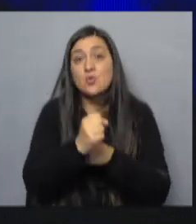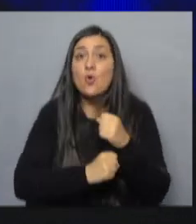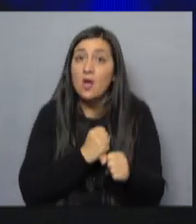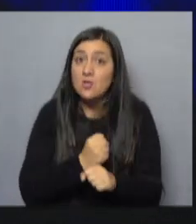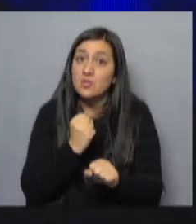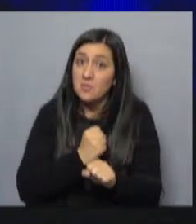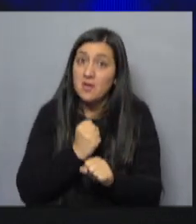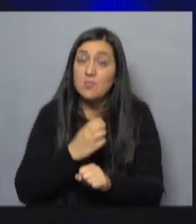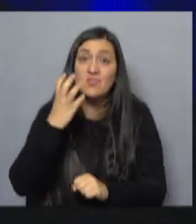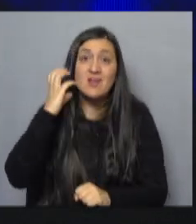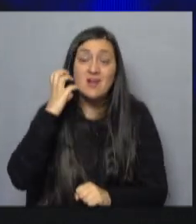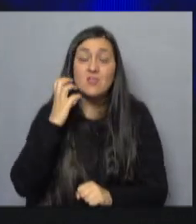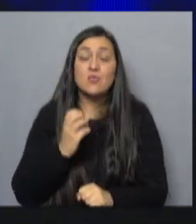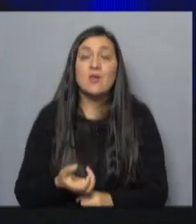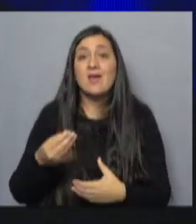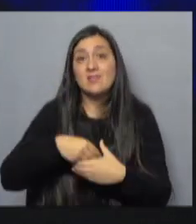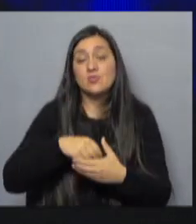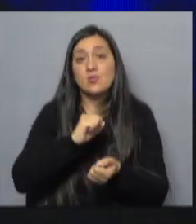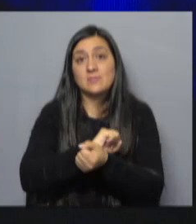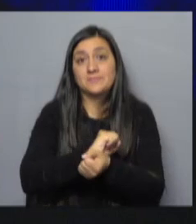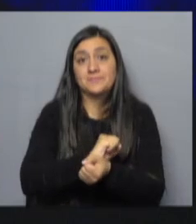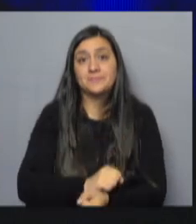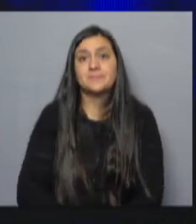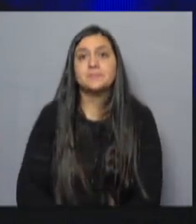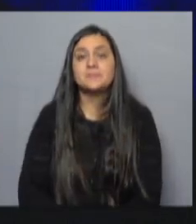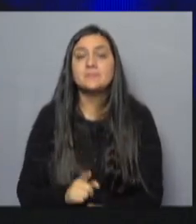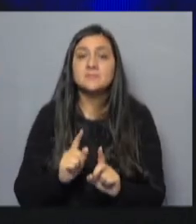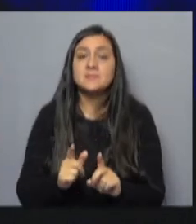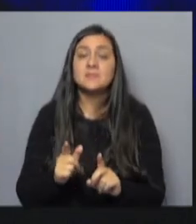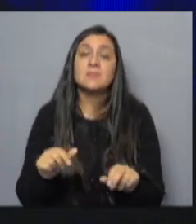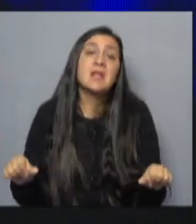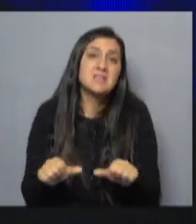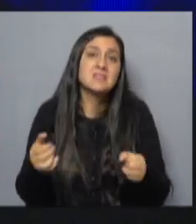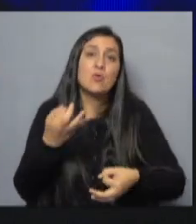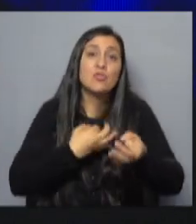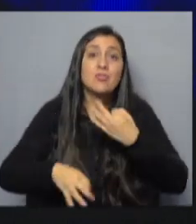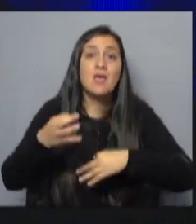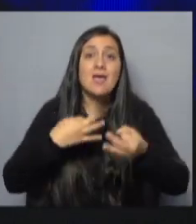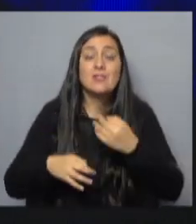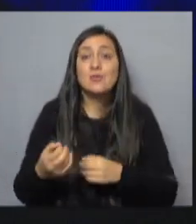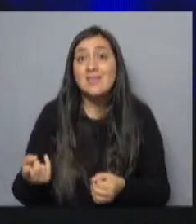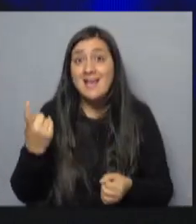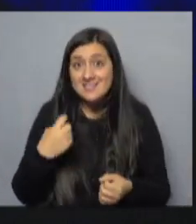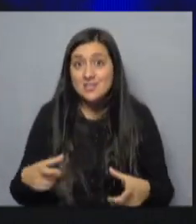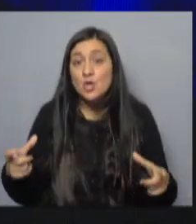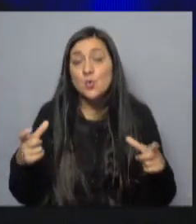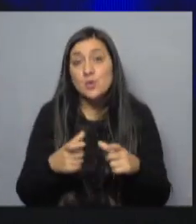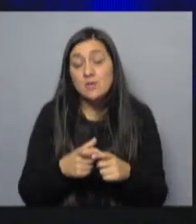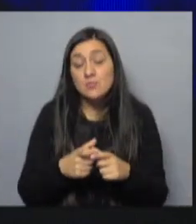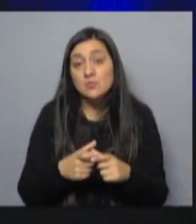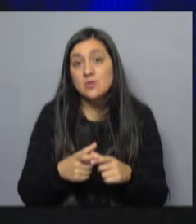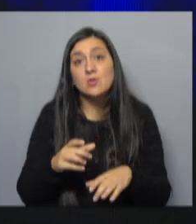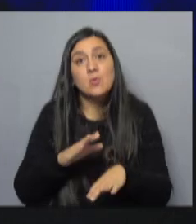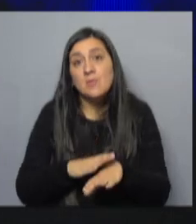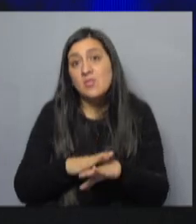radio, uh-huh. Y una obra de teatro y determinadas cosas, entonces ayer nos juntamos ahí en un espacio que tenía